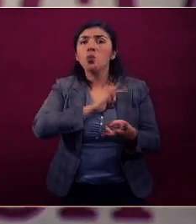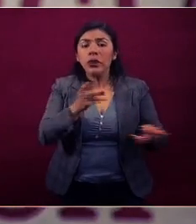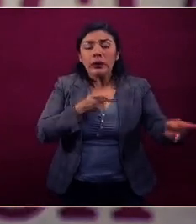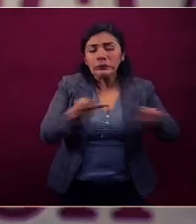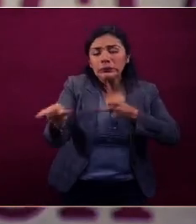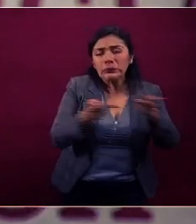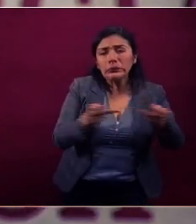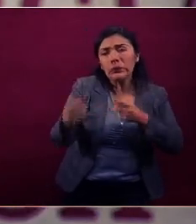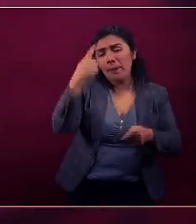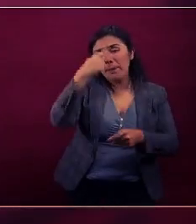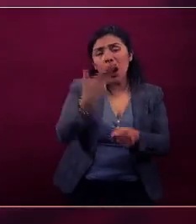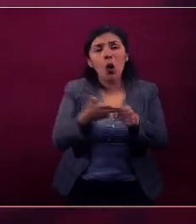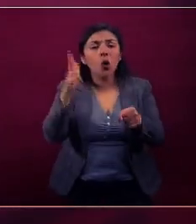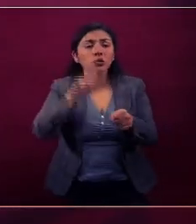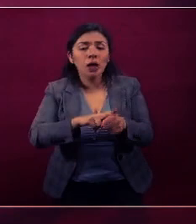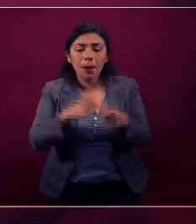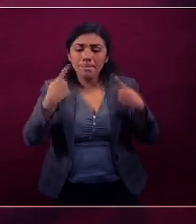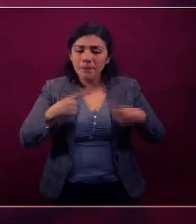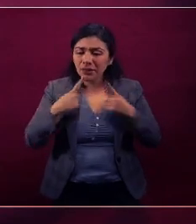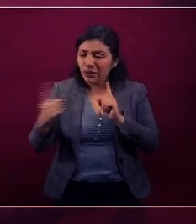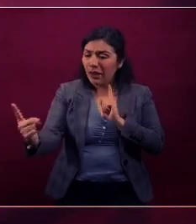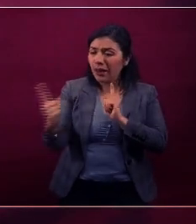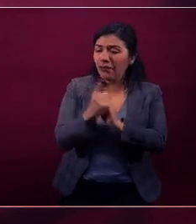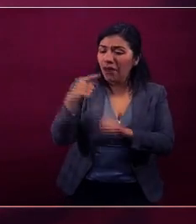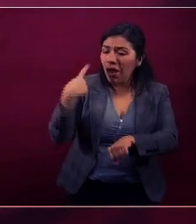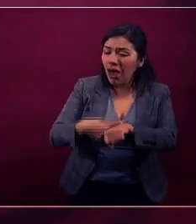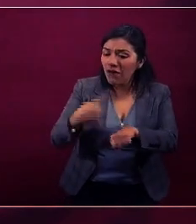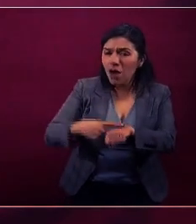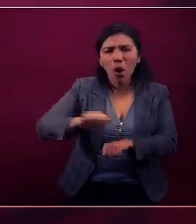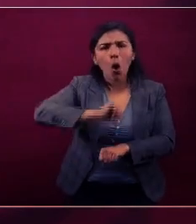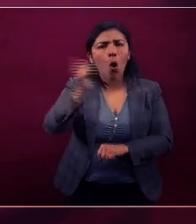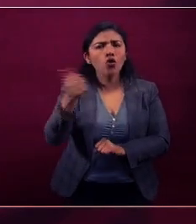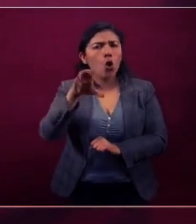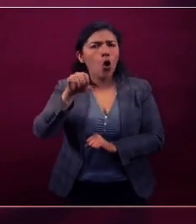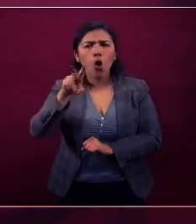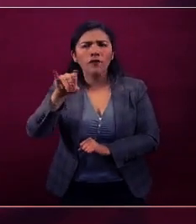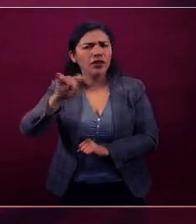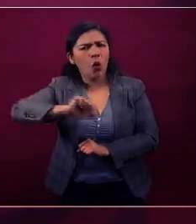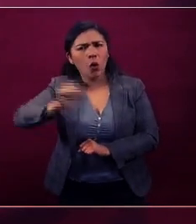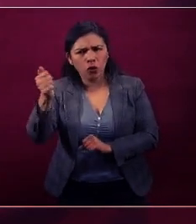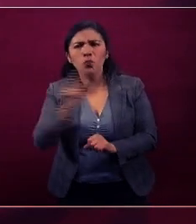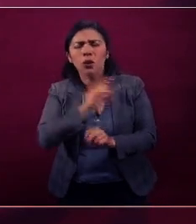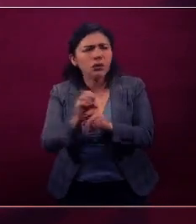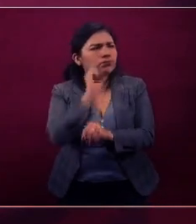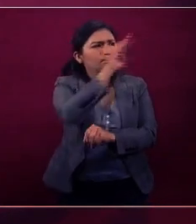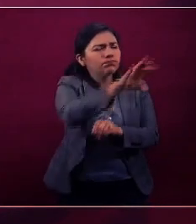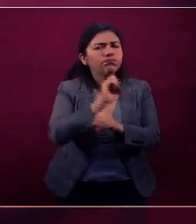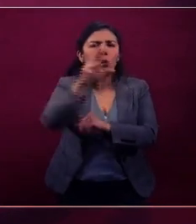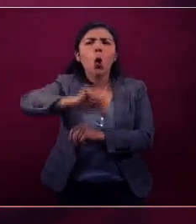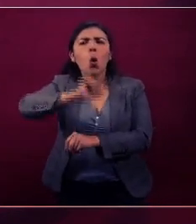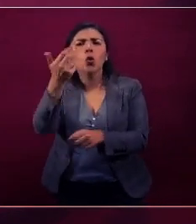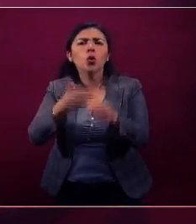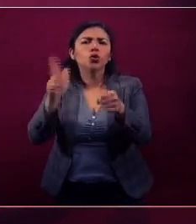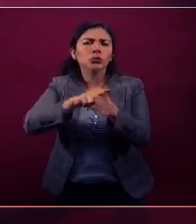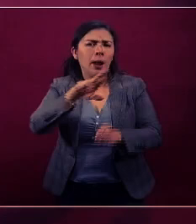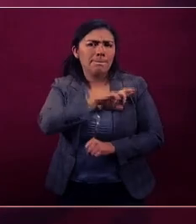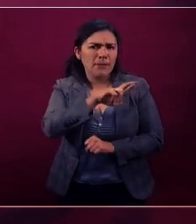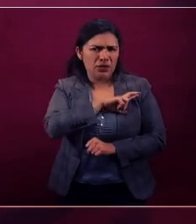enviar pacientes a esos hospitales. Tenemos el reporte al día, y con mucho gusto, son varios miles ya los atendidos, con mucho gusto lo